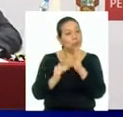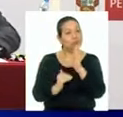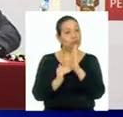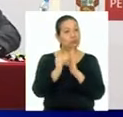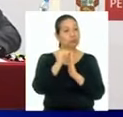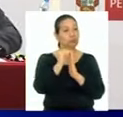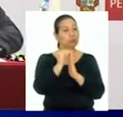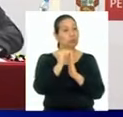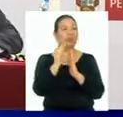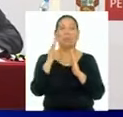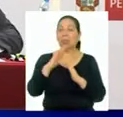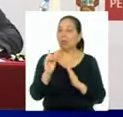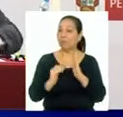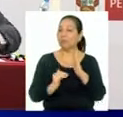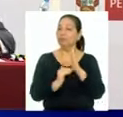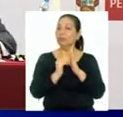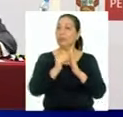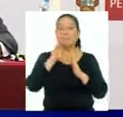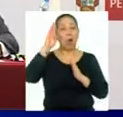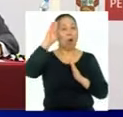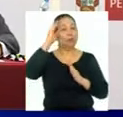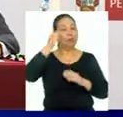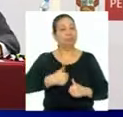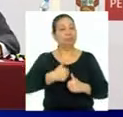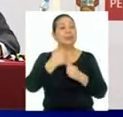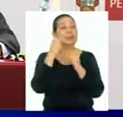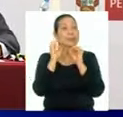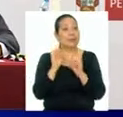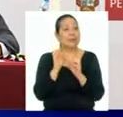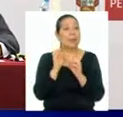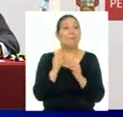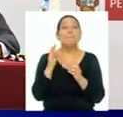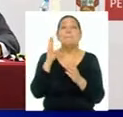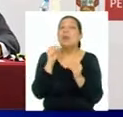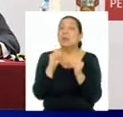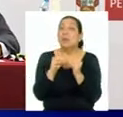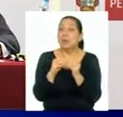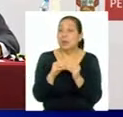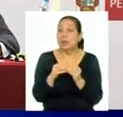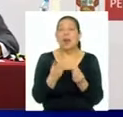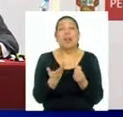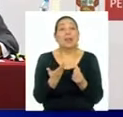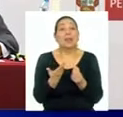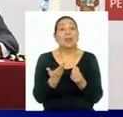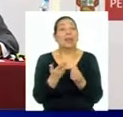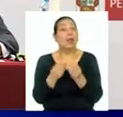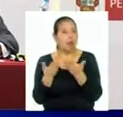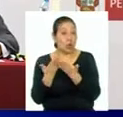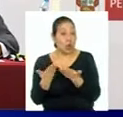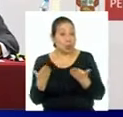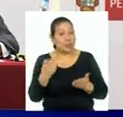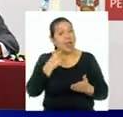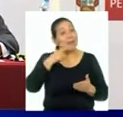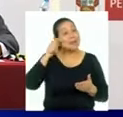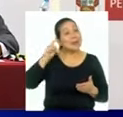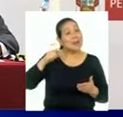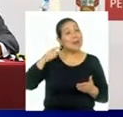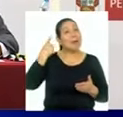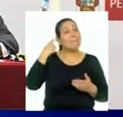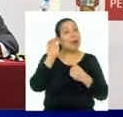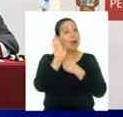desarrolladas. Además, se dotará a la Policía Nacional del Perú de las herramientas necesarias